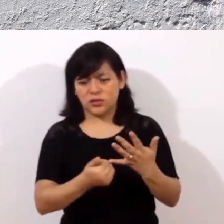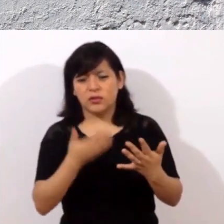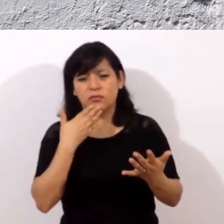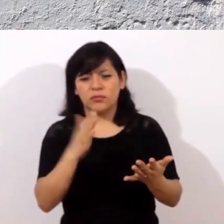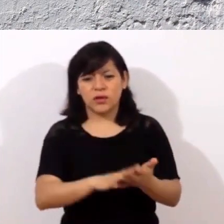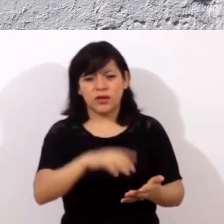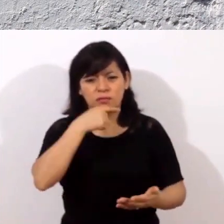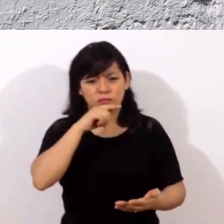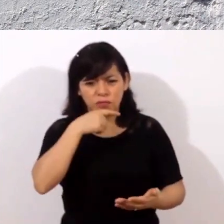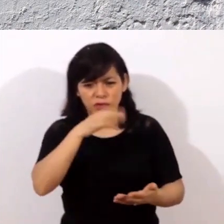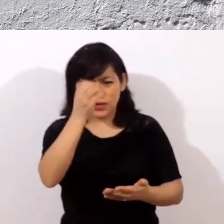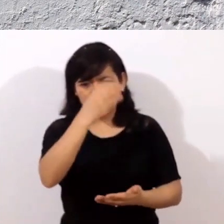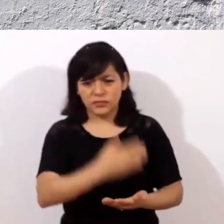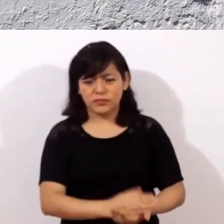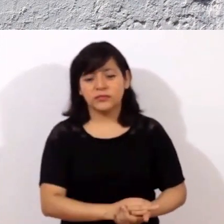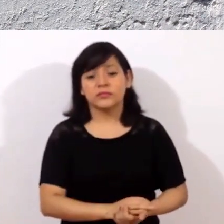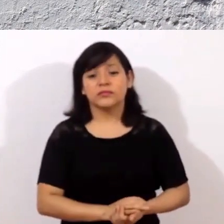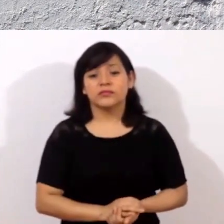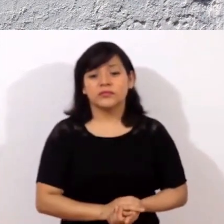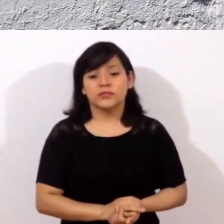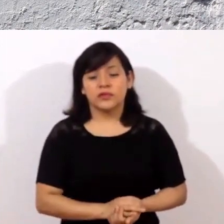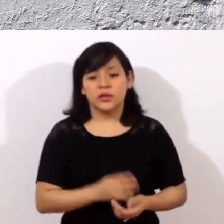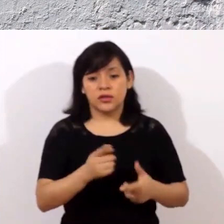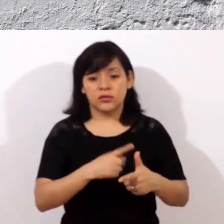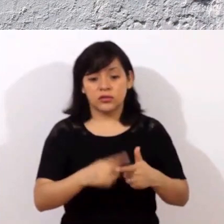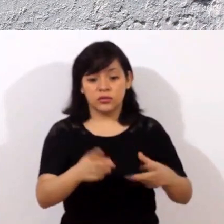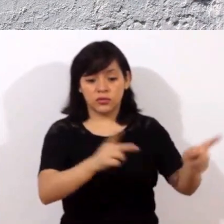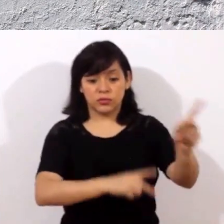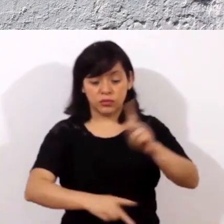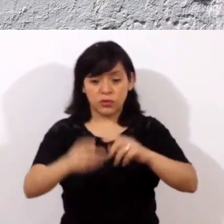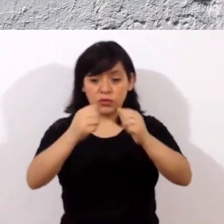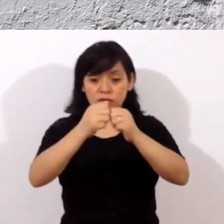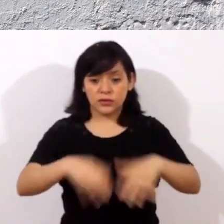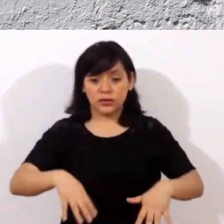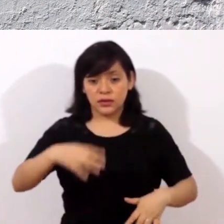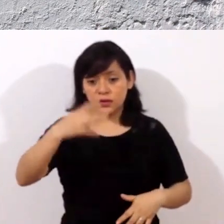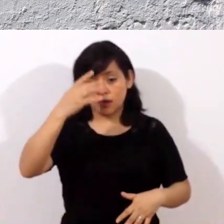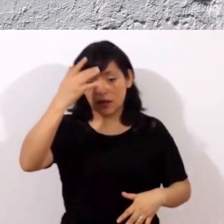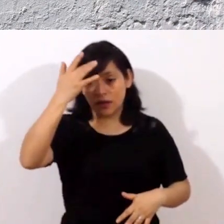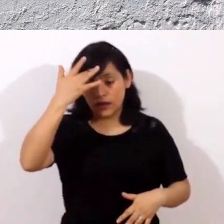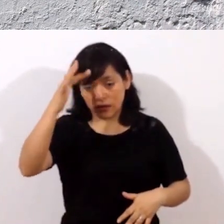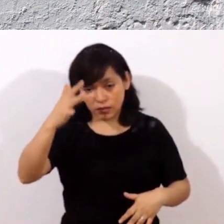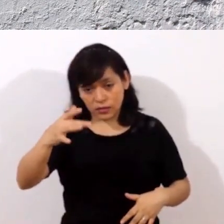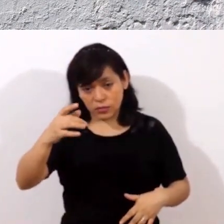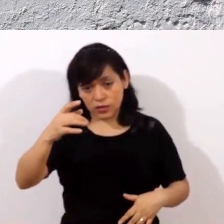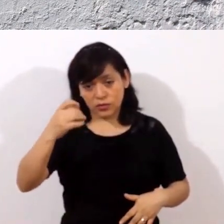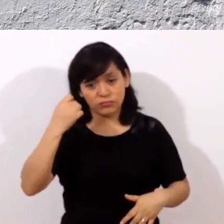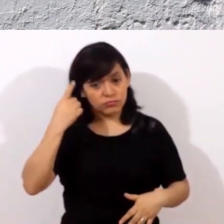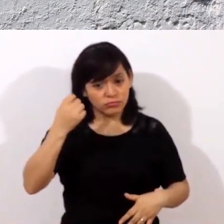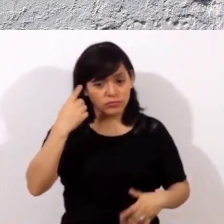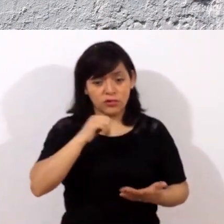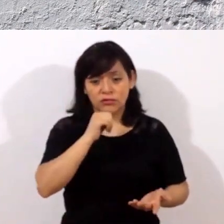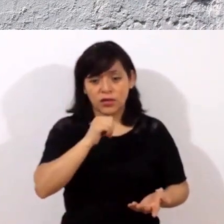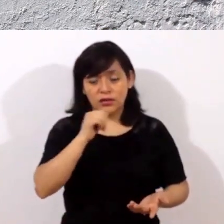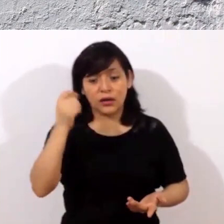sacrifican. Por tanto, el pueblo sin entendimiento caerá. Bueno, el versículo 13 nos está hablando